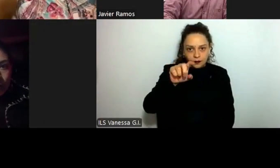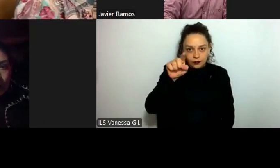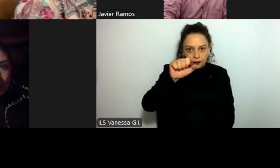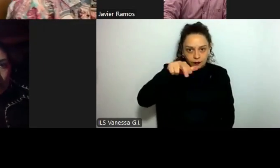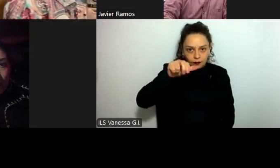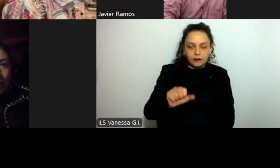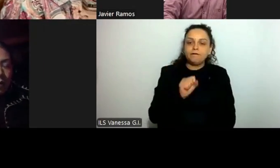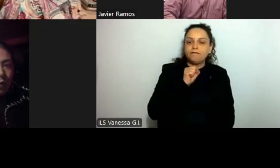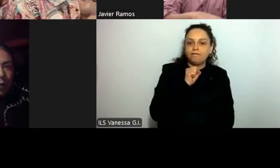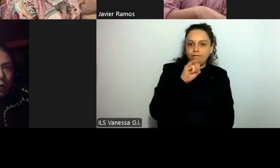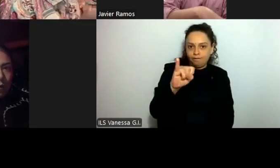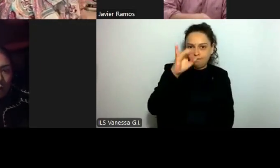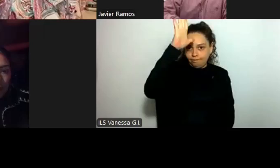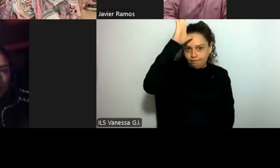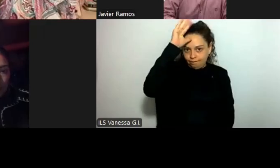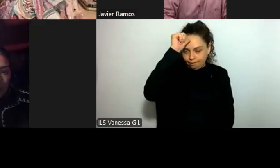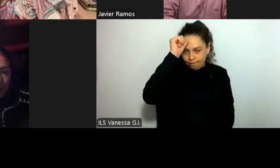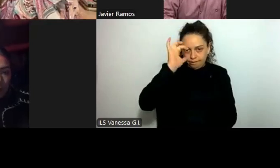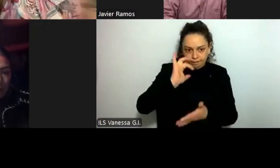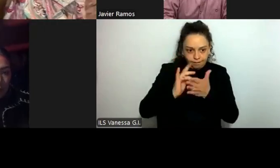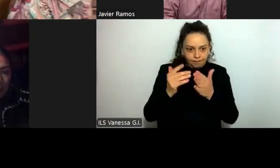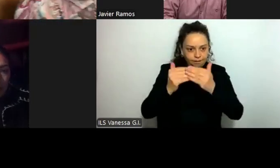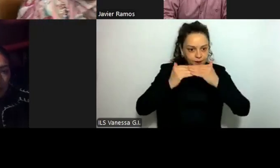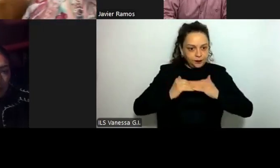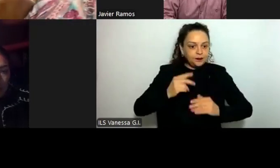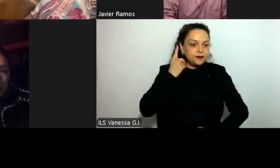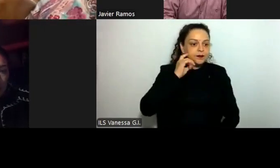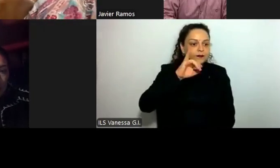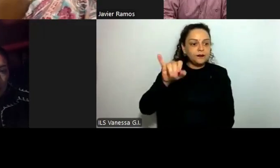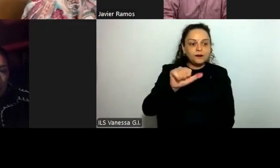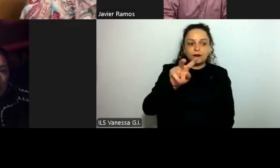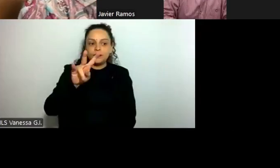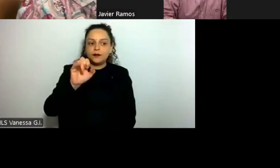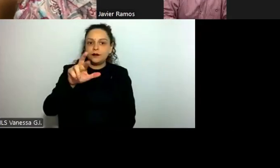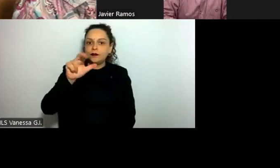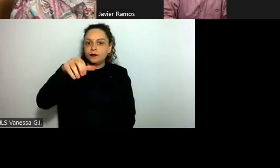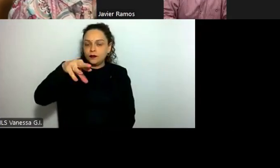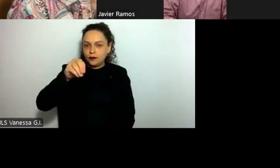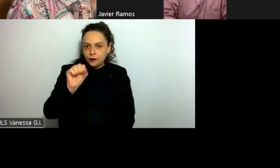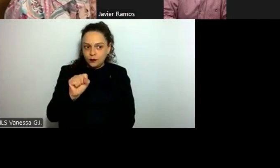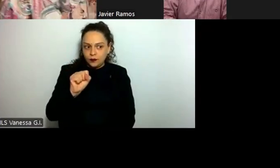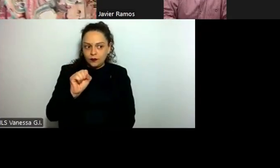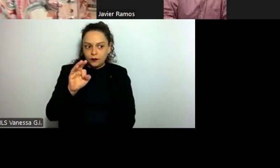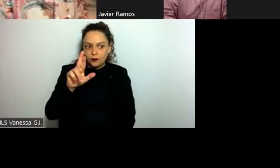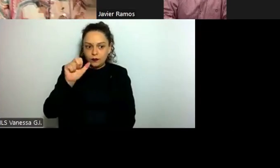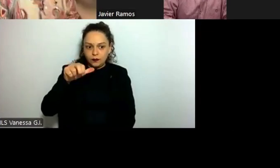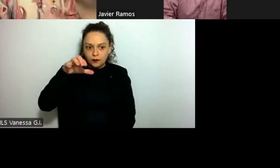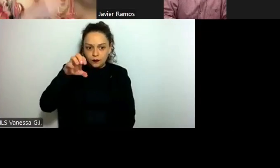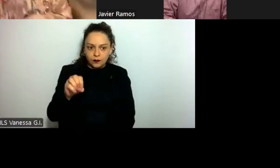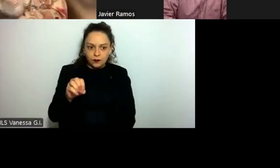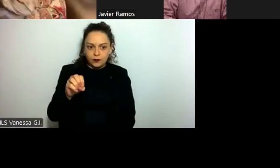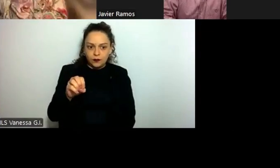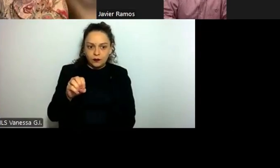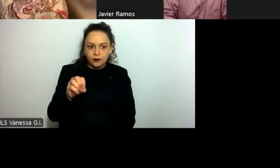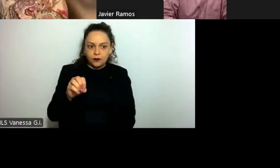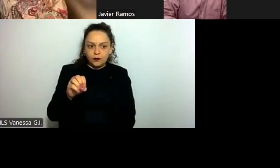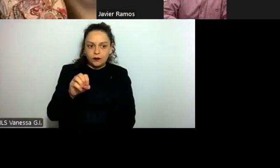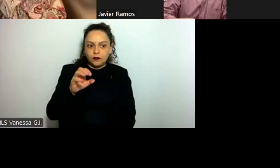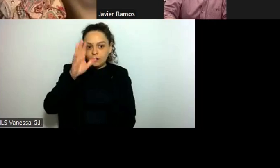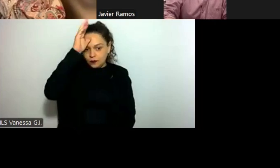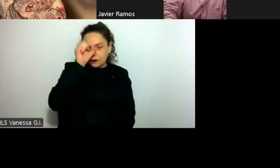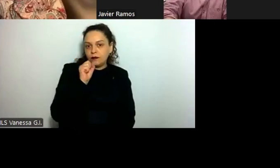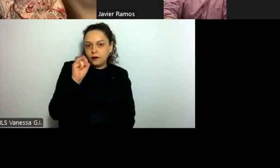favor. Gracias, diputada. Diputado Javier Ramos Franco. Javier Ramos Franco en pro.